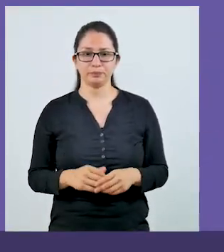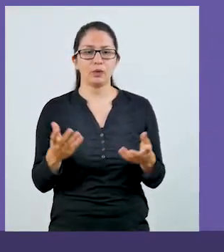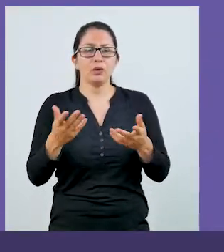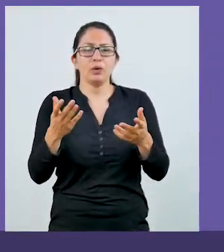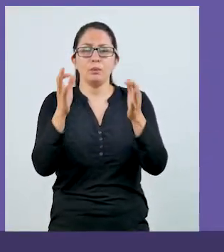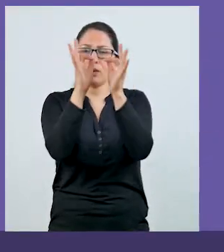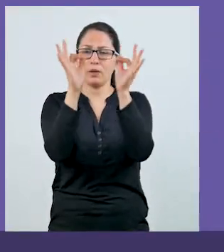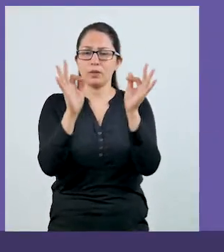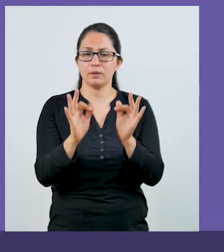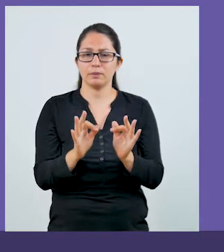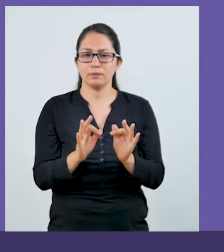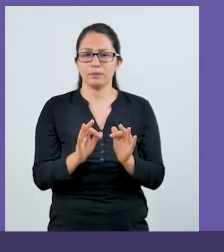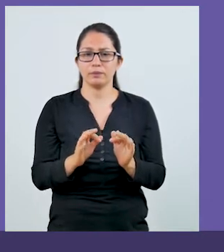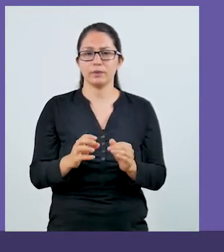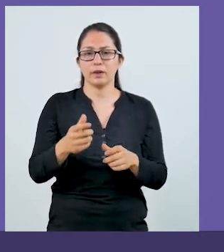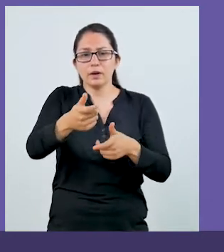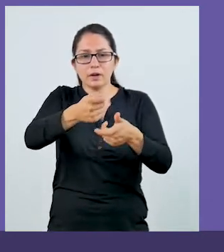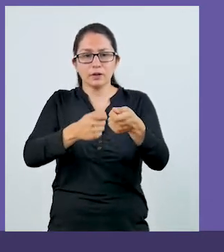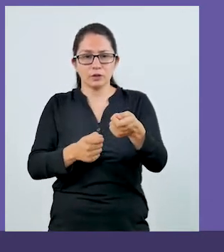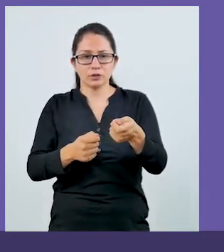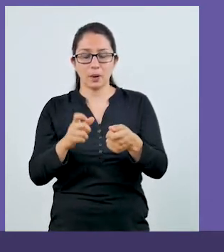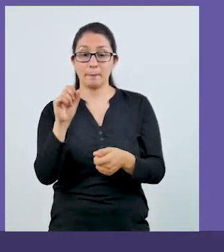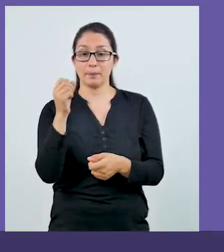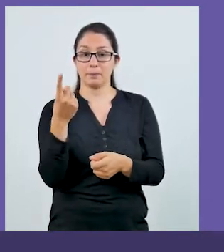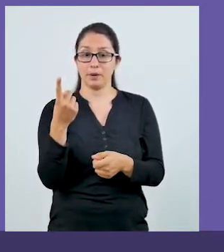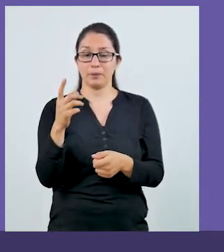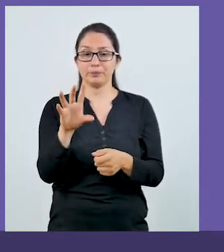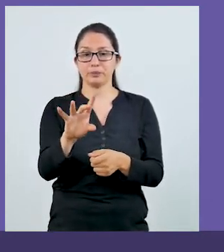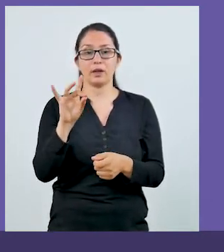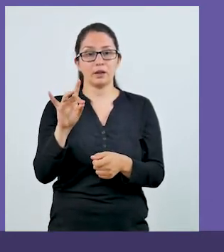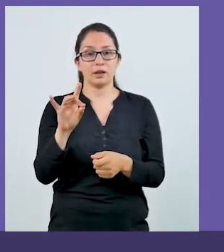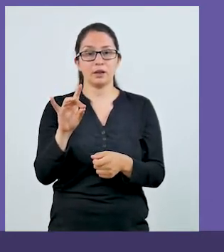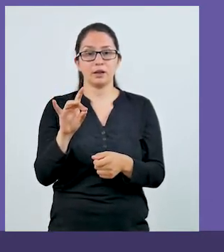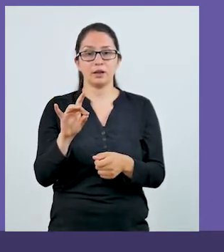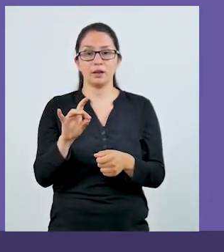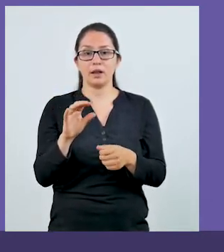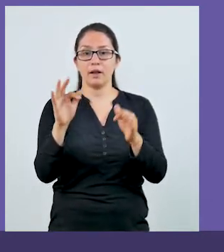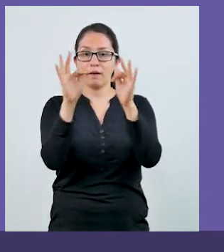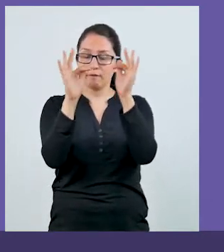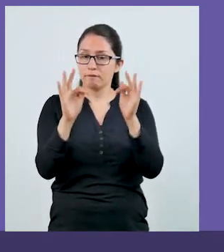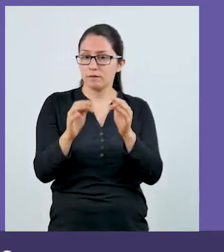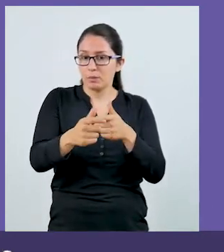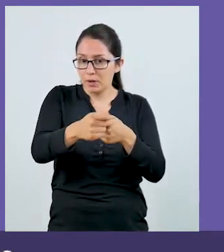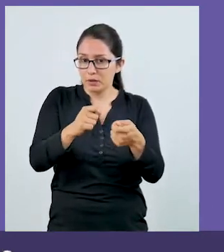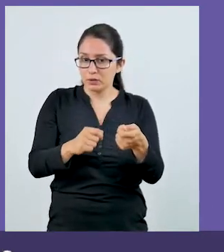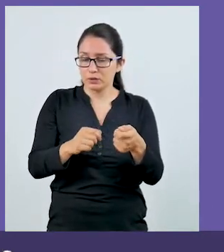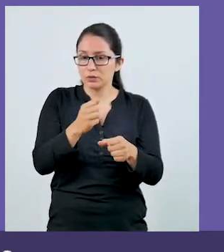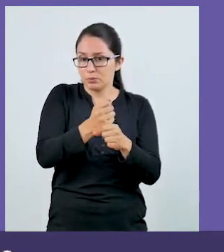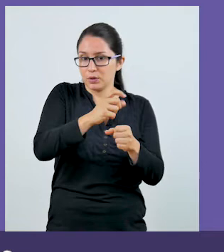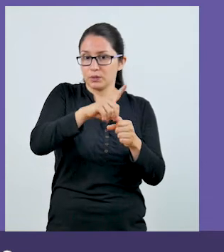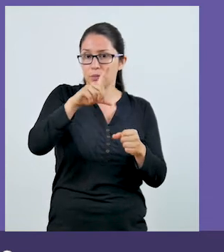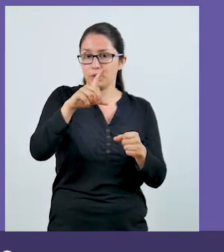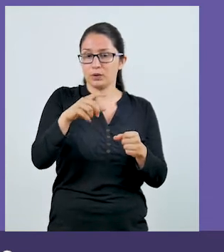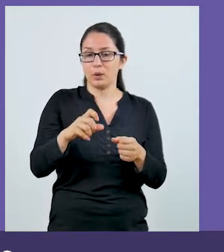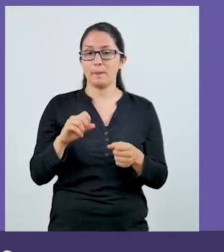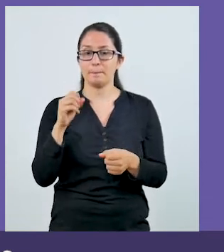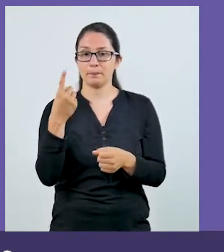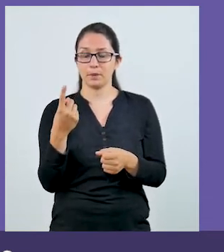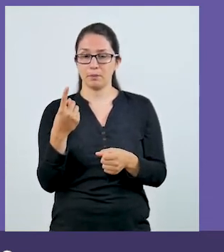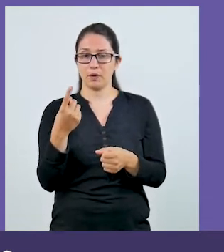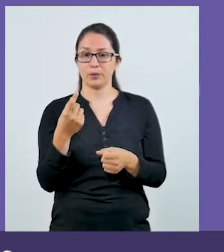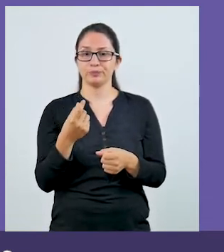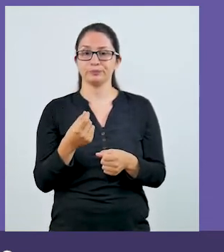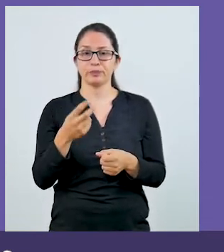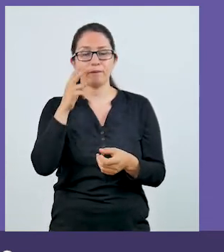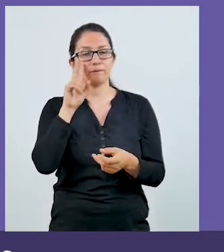negocios? Definir el modelo de negocios para tu emprendimiento es parte del proceso. Para ello, debes considerar al menos